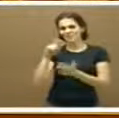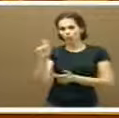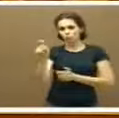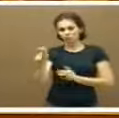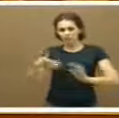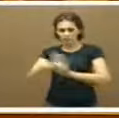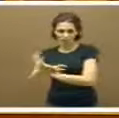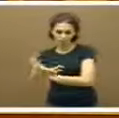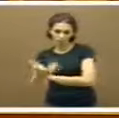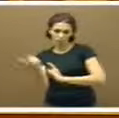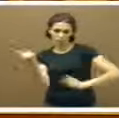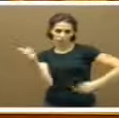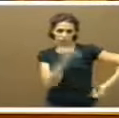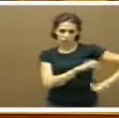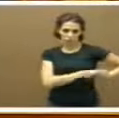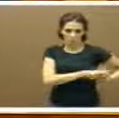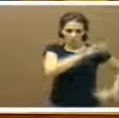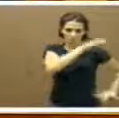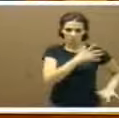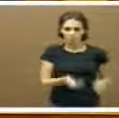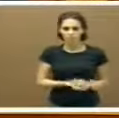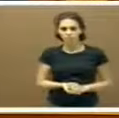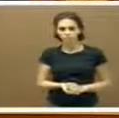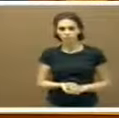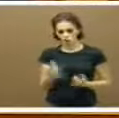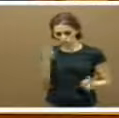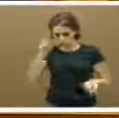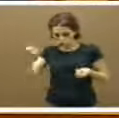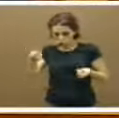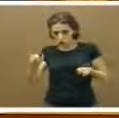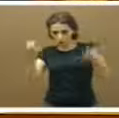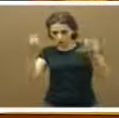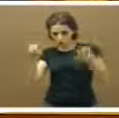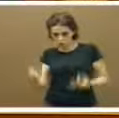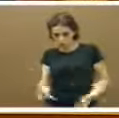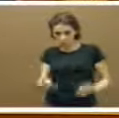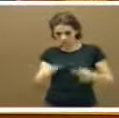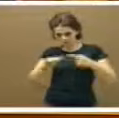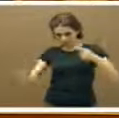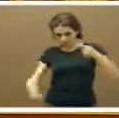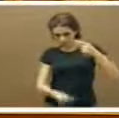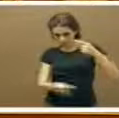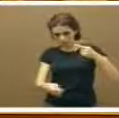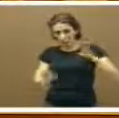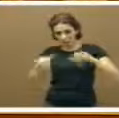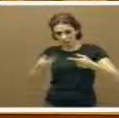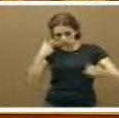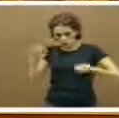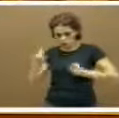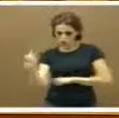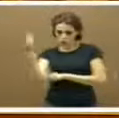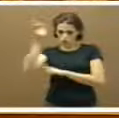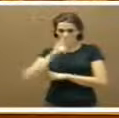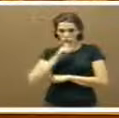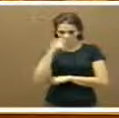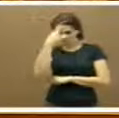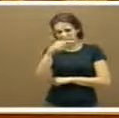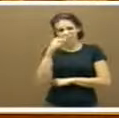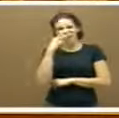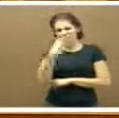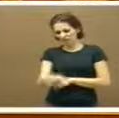ingresos. Señor consejero, el control de la deuda del déficit se consigue, como lo sabe ya cualquier niño